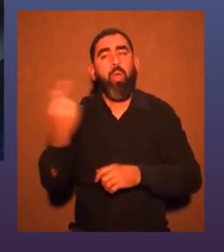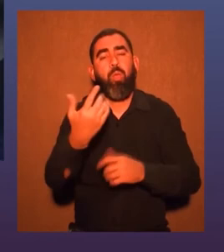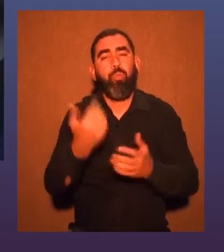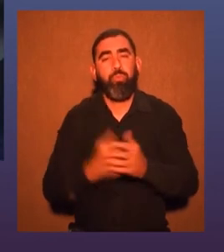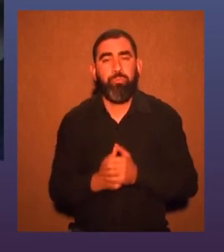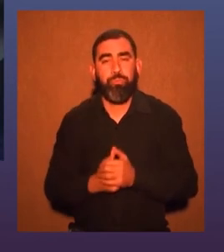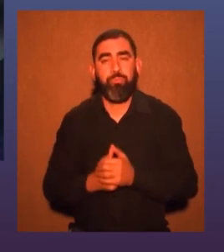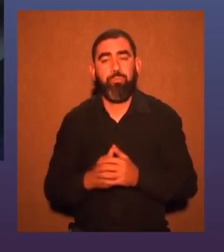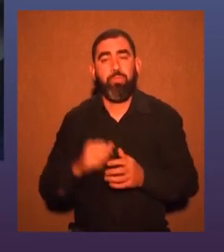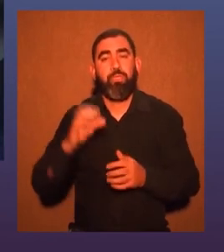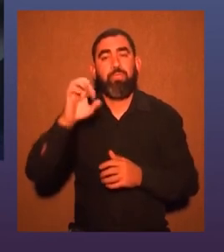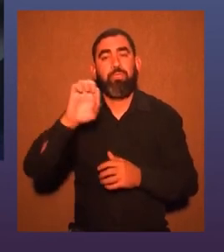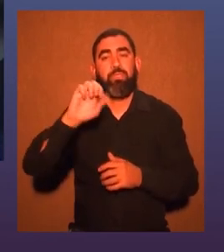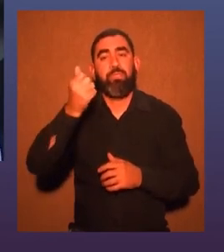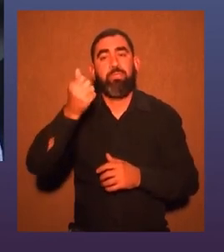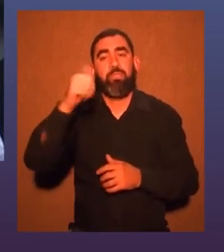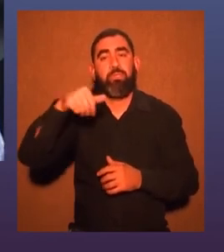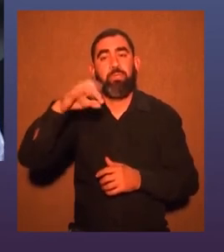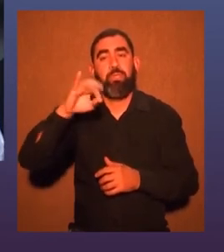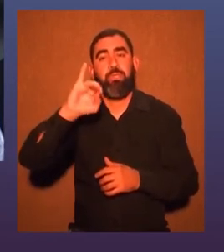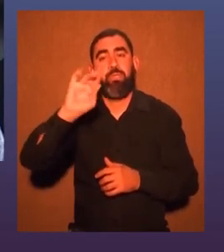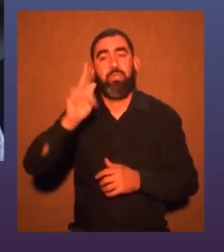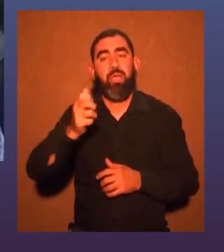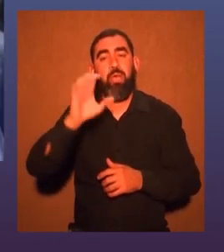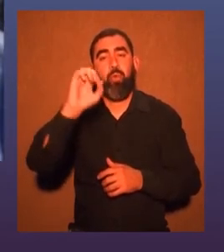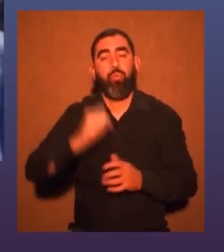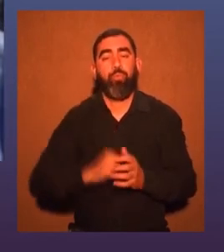Voy con Santiago.